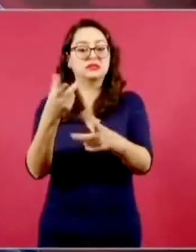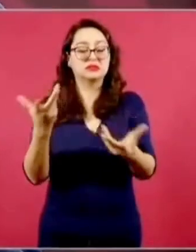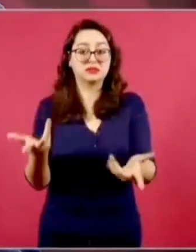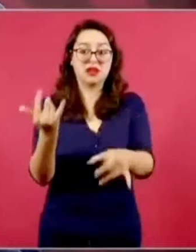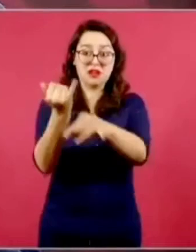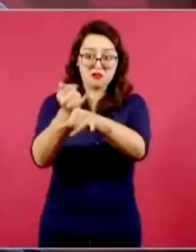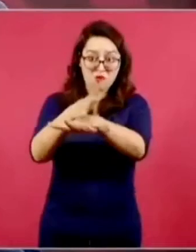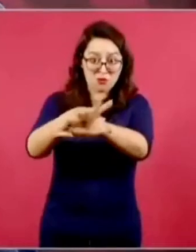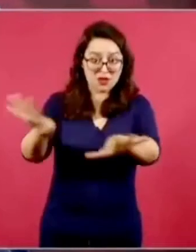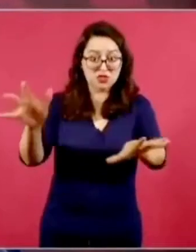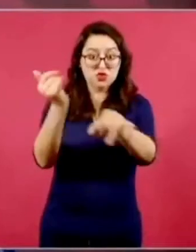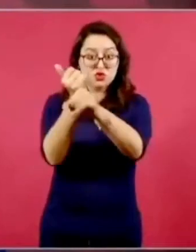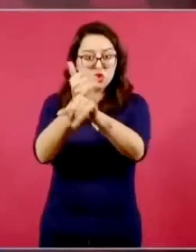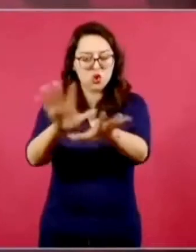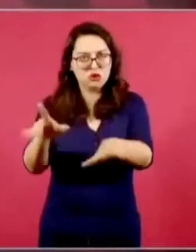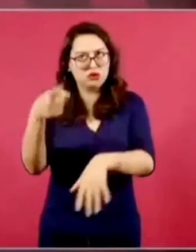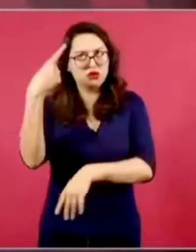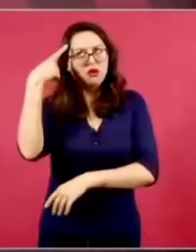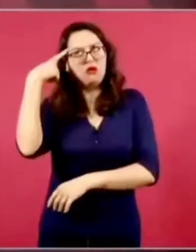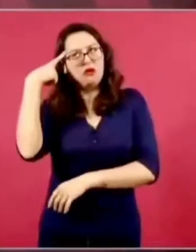informar, orientar,